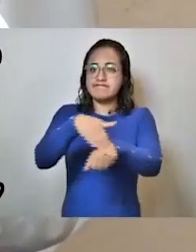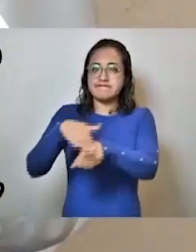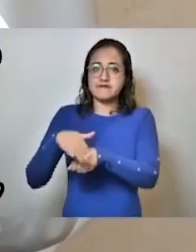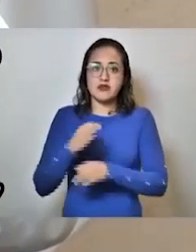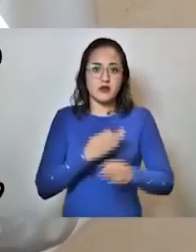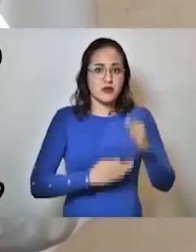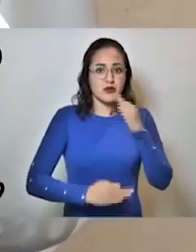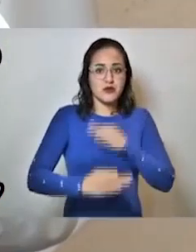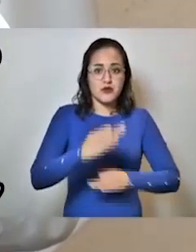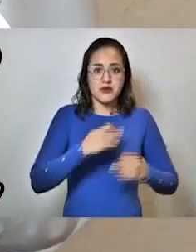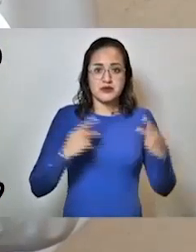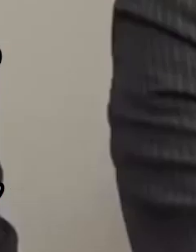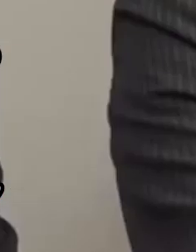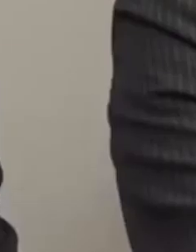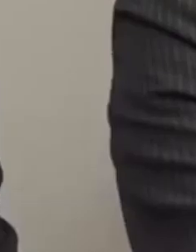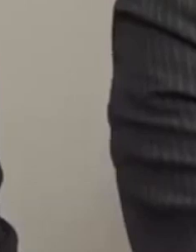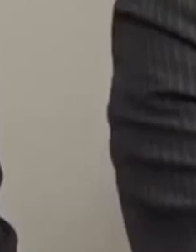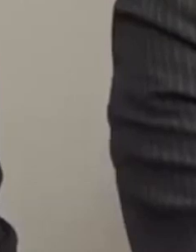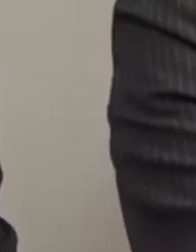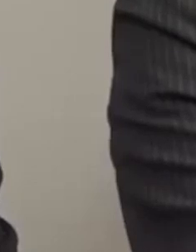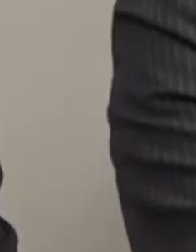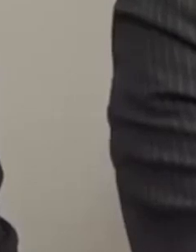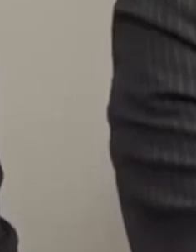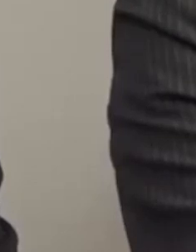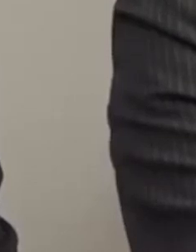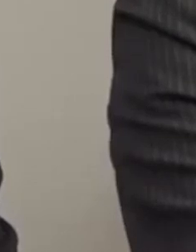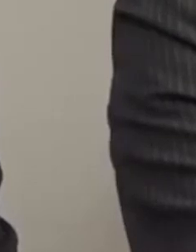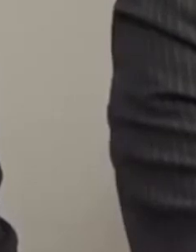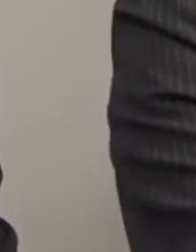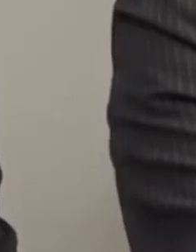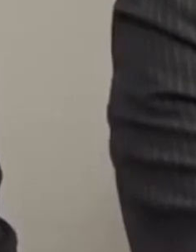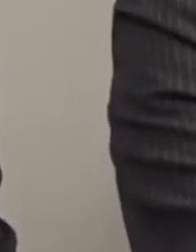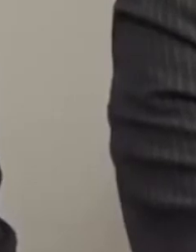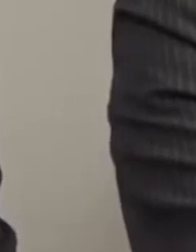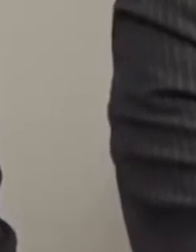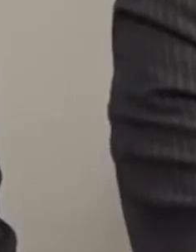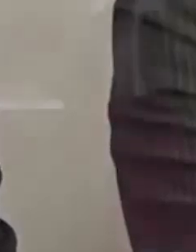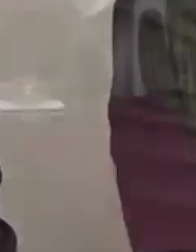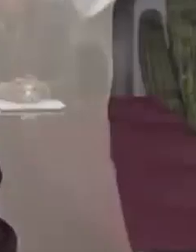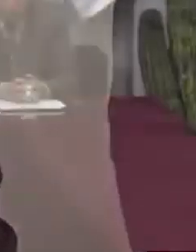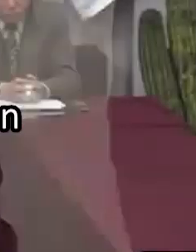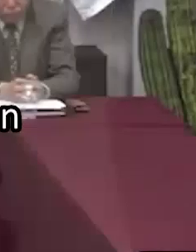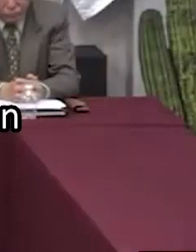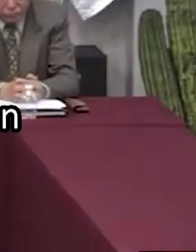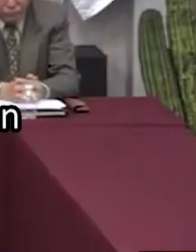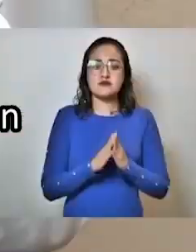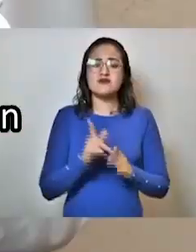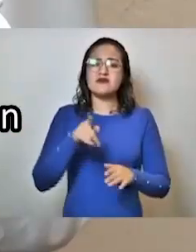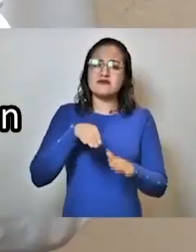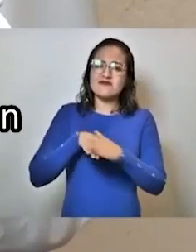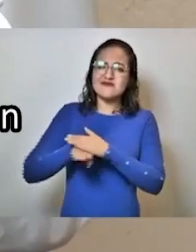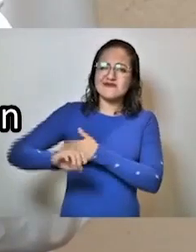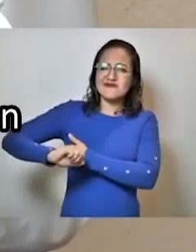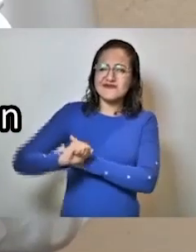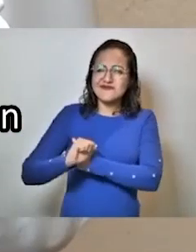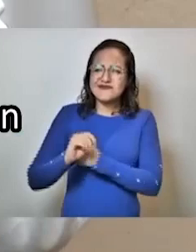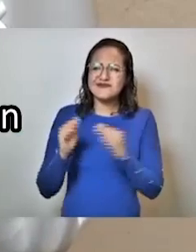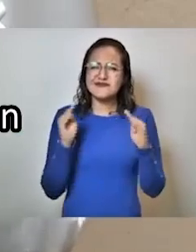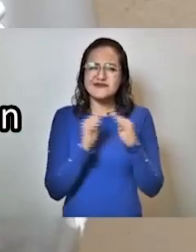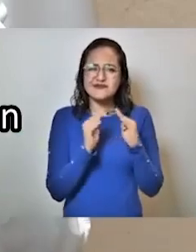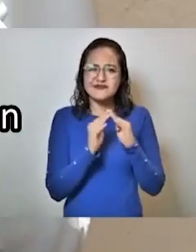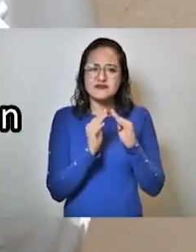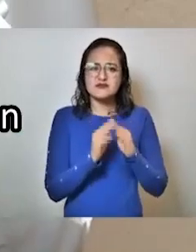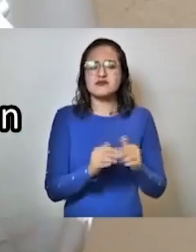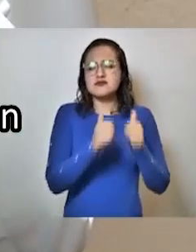7 estados del centro del país, el gobernador Miguel Barbosa sentenció que las únicas decisiones válidas para combatir la pandemia en la